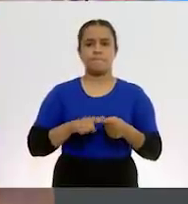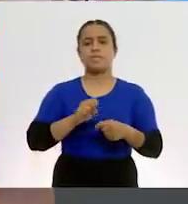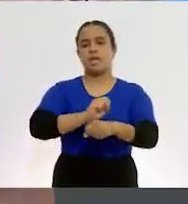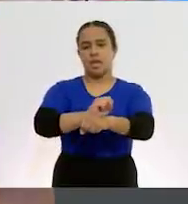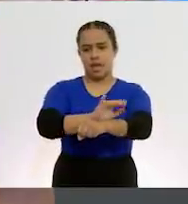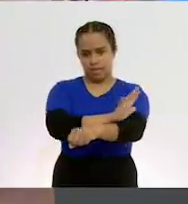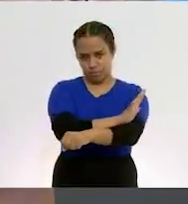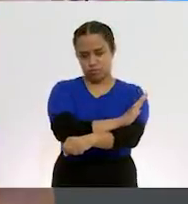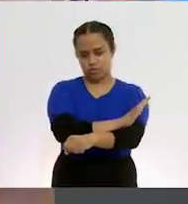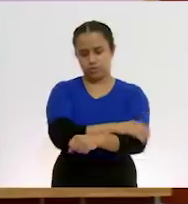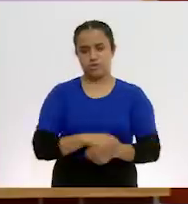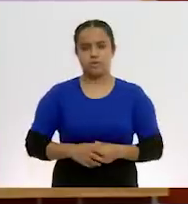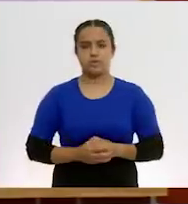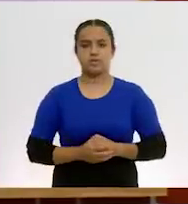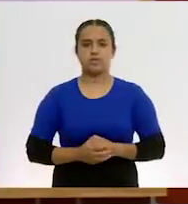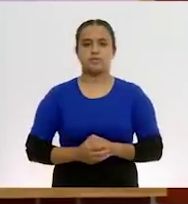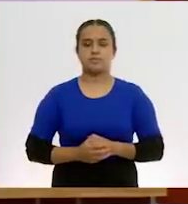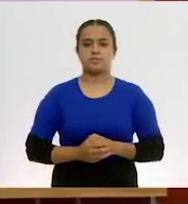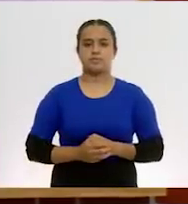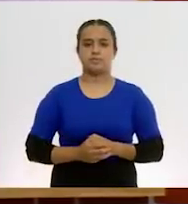emociones.